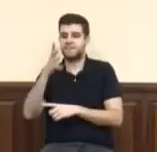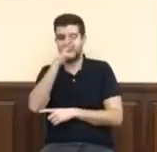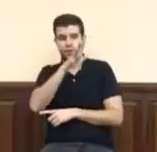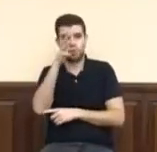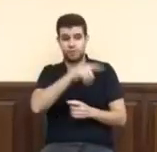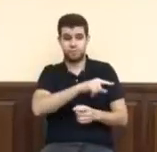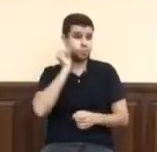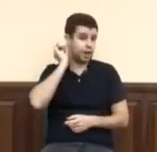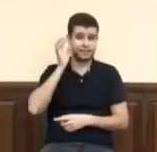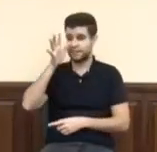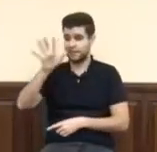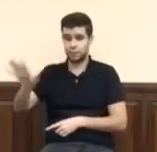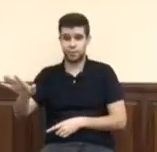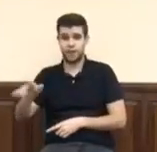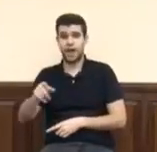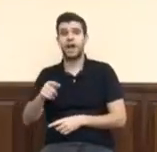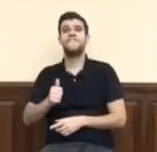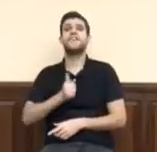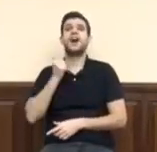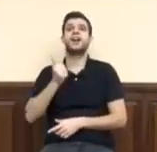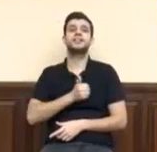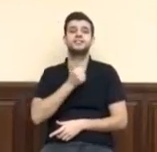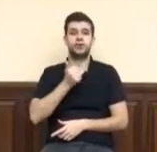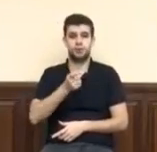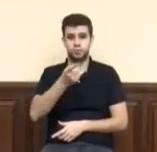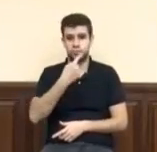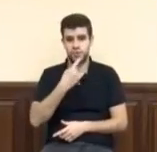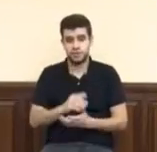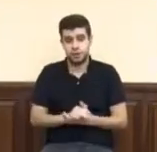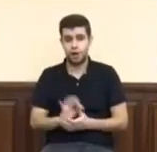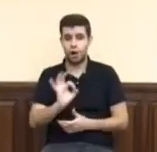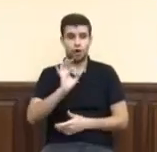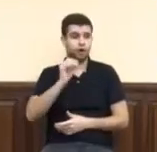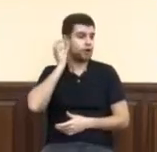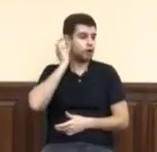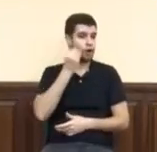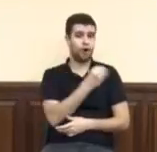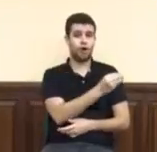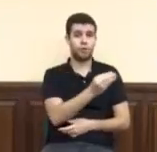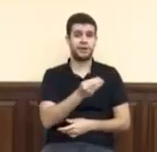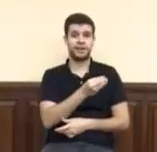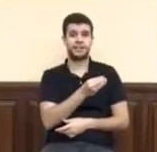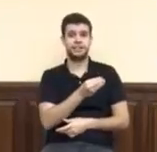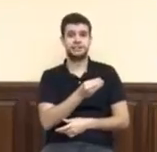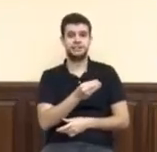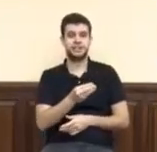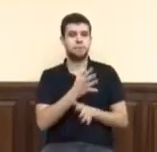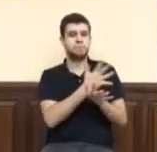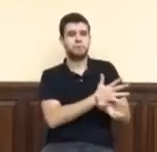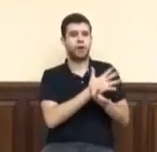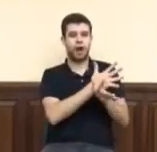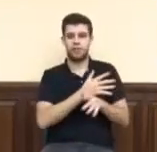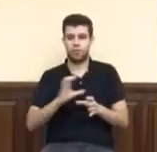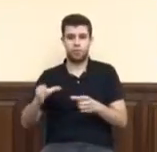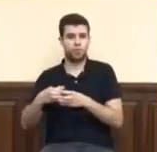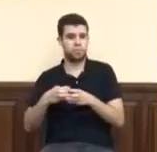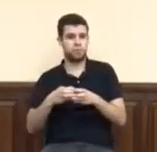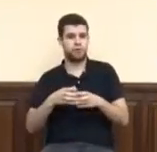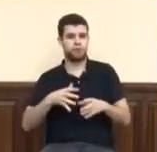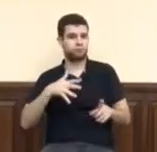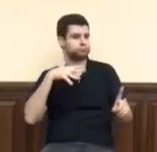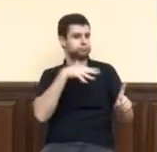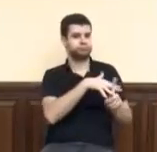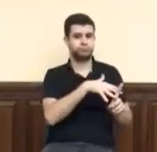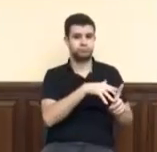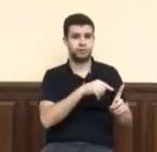las jóvenes que son violadas en manada, que claro, que es que se lo buscan ahí provocando en medio desnudas a